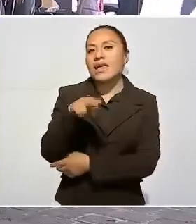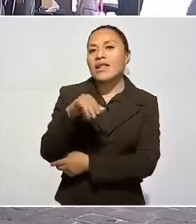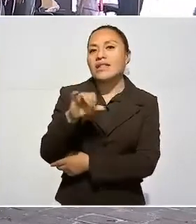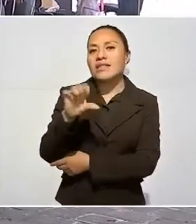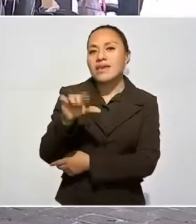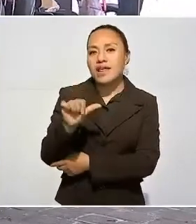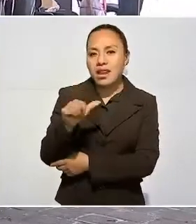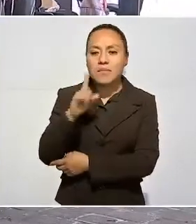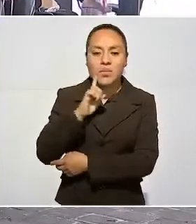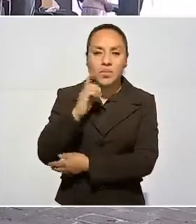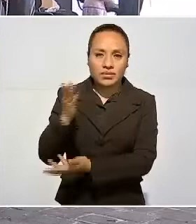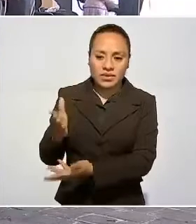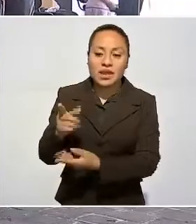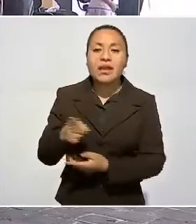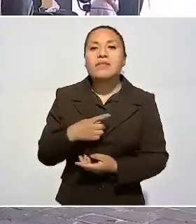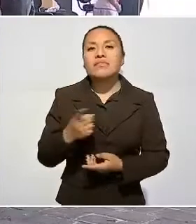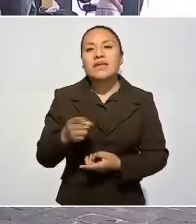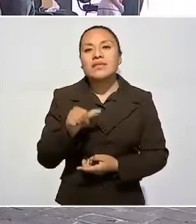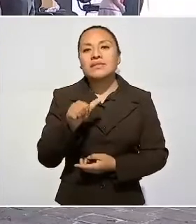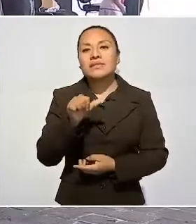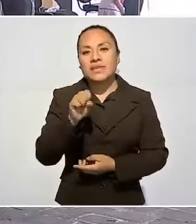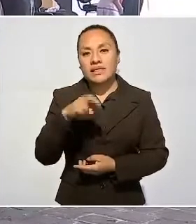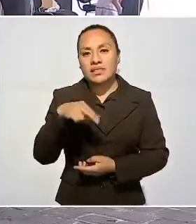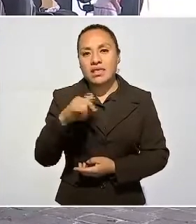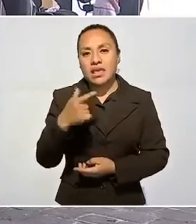Yamilet Santiago Martínez.